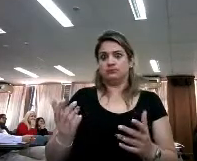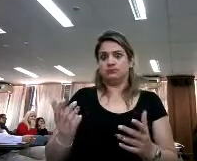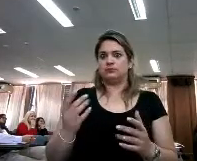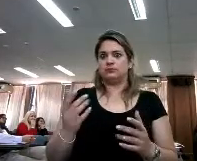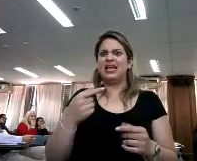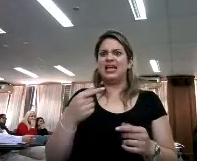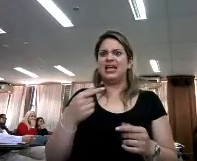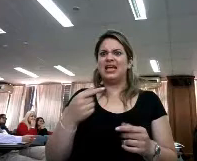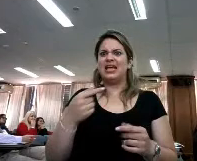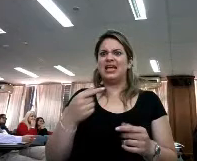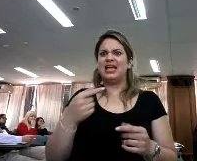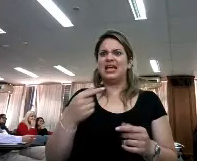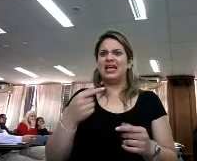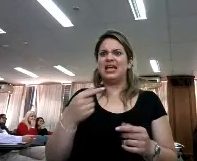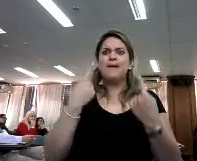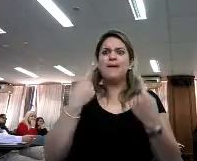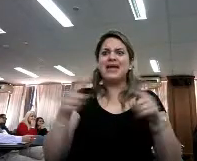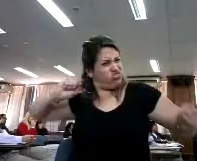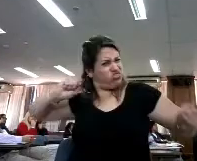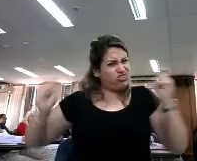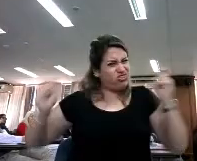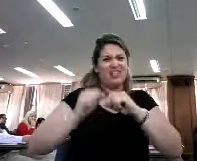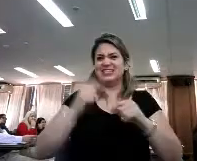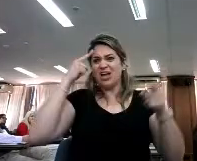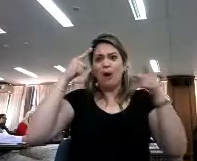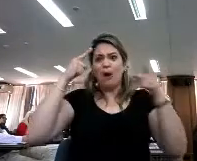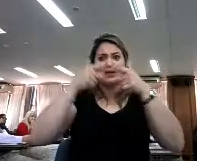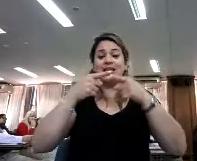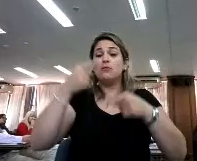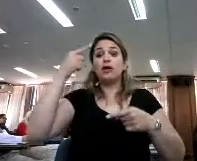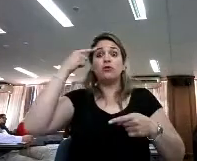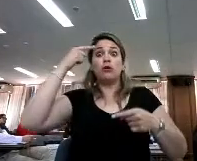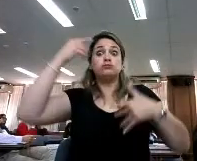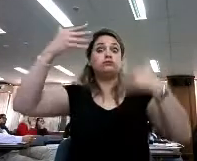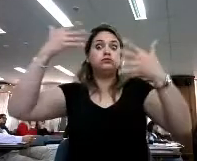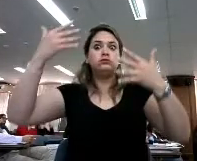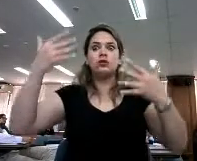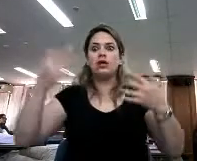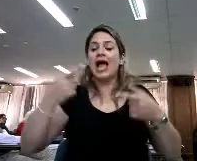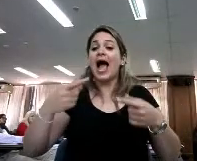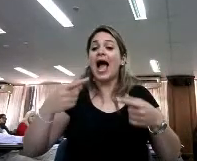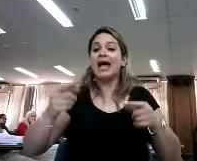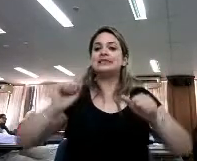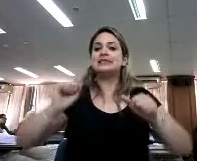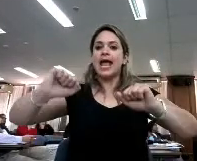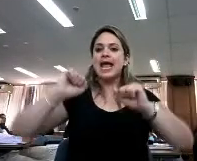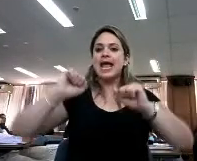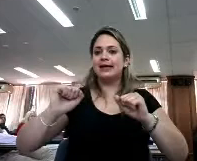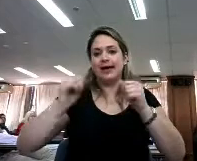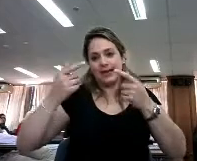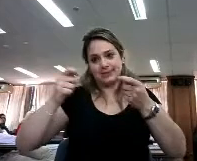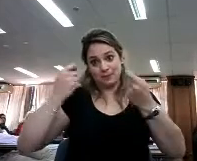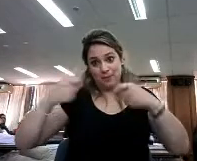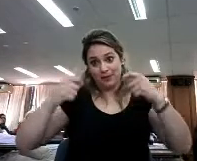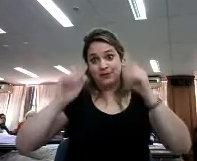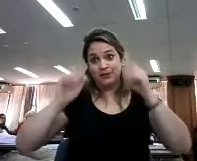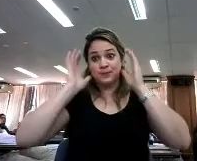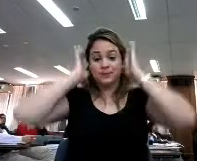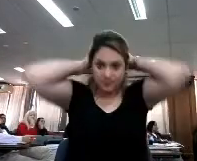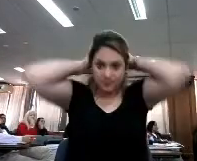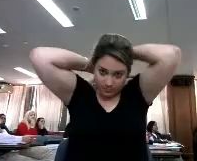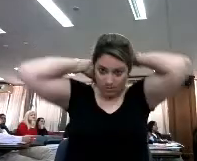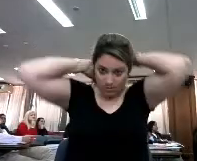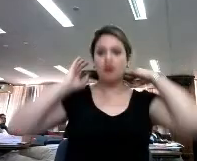desintegrando mi obra, están cambiando todo el sentido creativo que yo le di a ese ejercicio. Pues bueno, hagan ese mismo